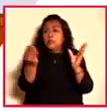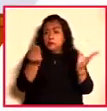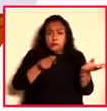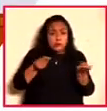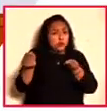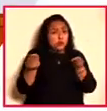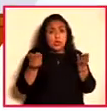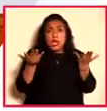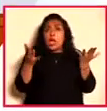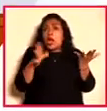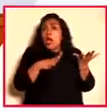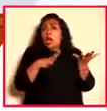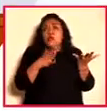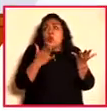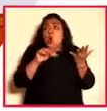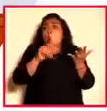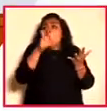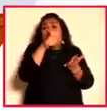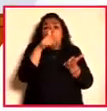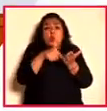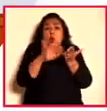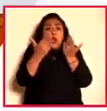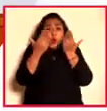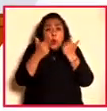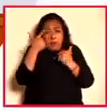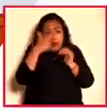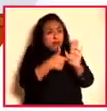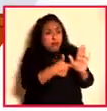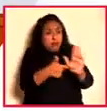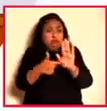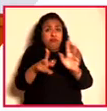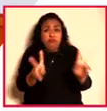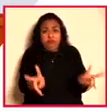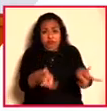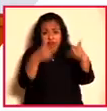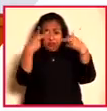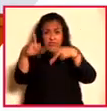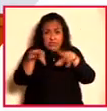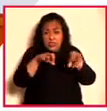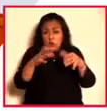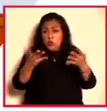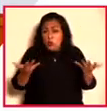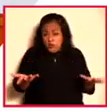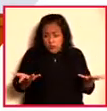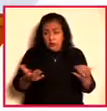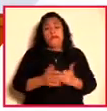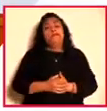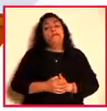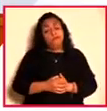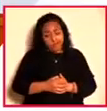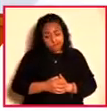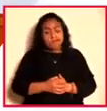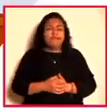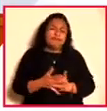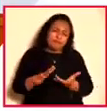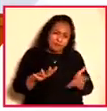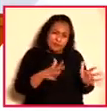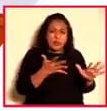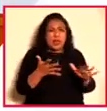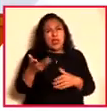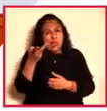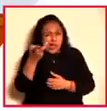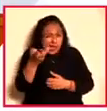lugar para mostrar y vender su trabajo, ¿no? Entonces, es más o menos esa sería